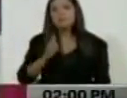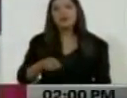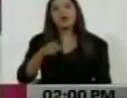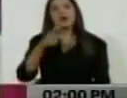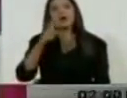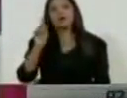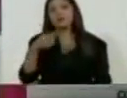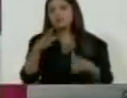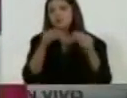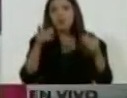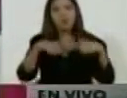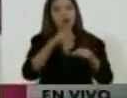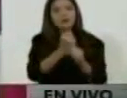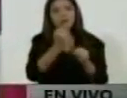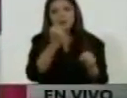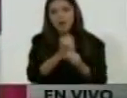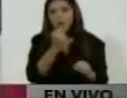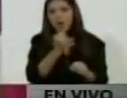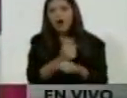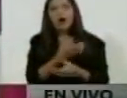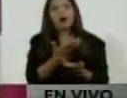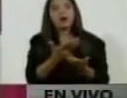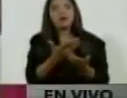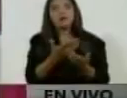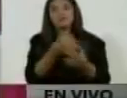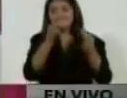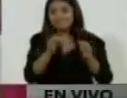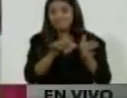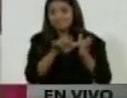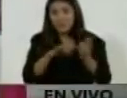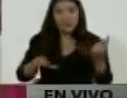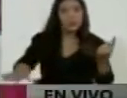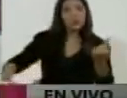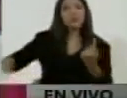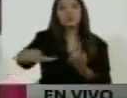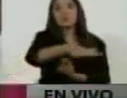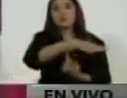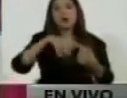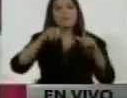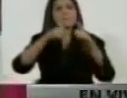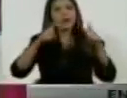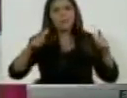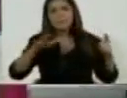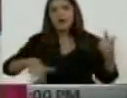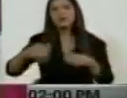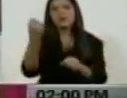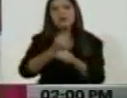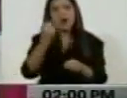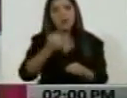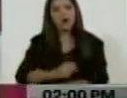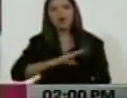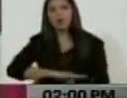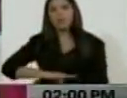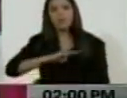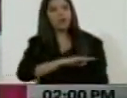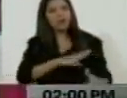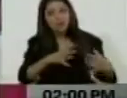los centros de trabajo, y de allí punto y círculo, círculo y círculo, para expandir el trabajo, la moral, los